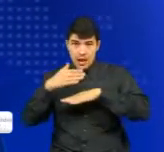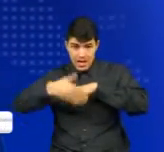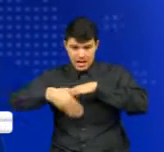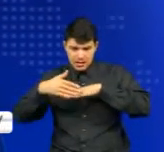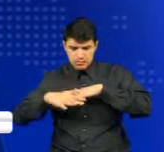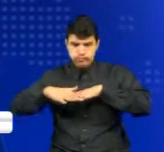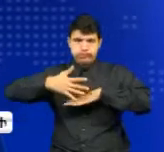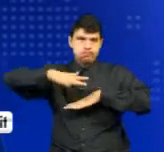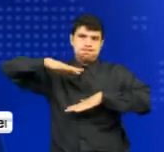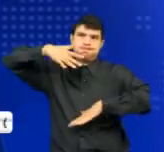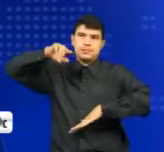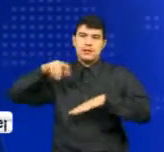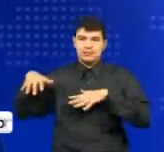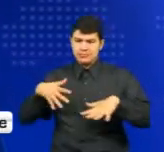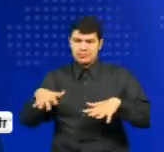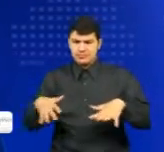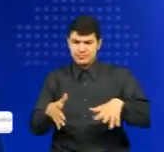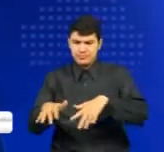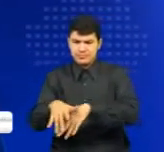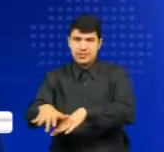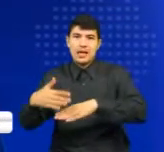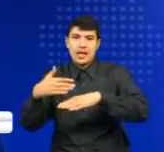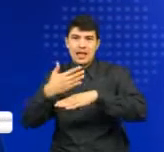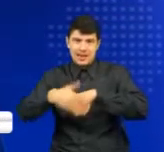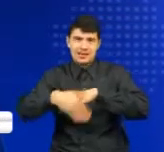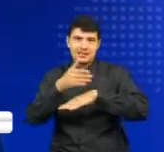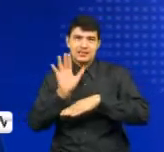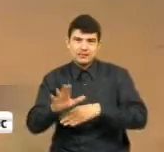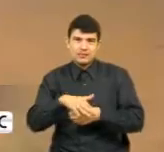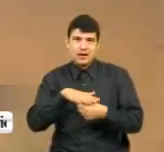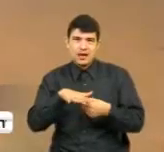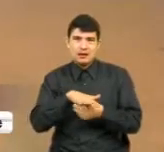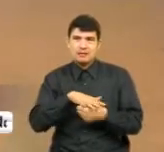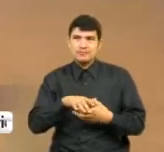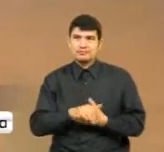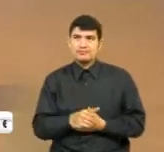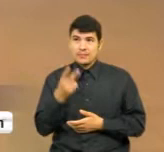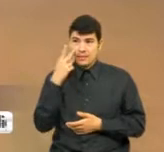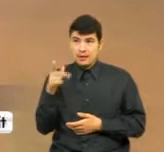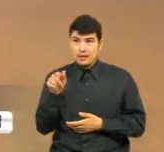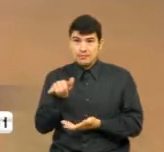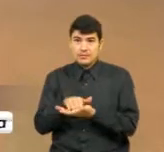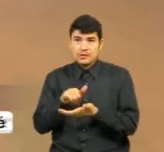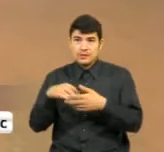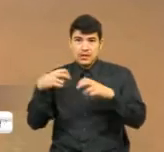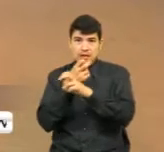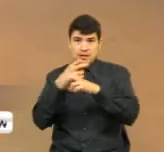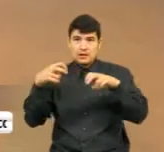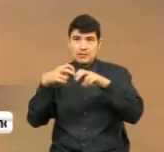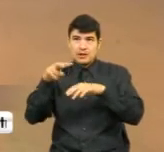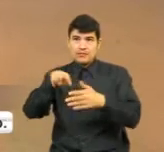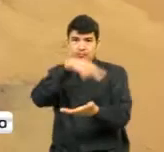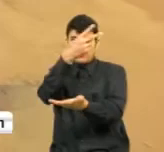colapsó, generando fuertes corrientes de agua por las calles del barrio. En este mismo sector, el parque extremo también